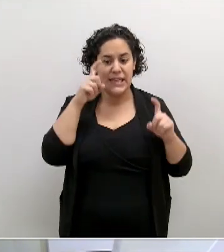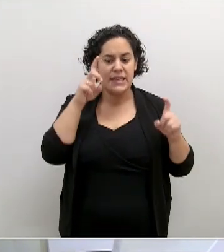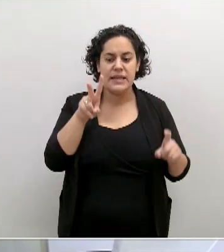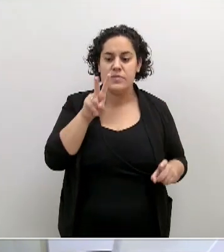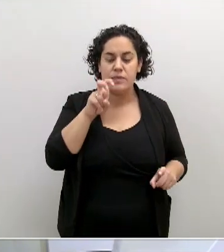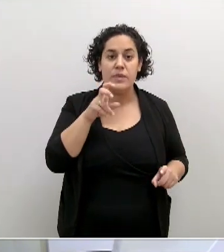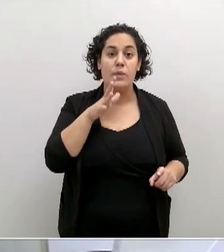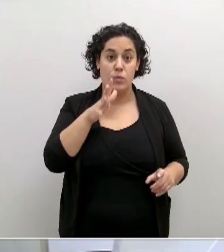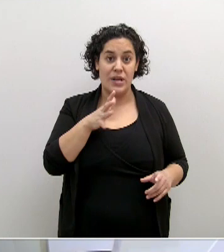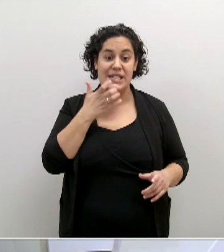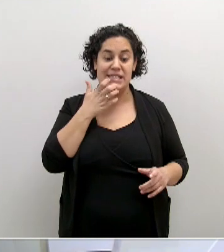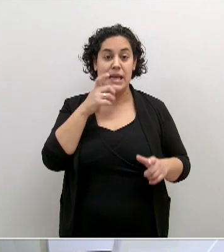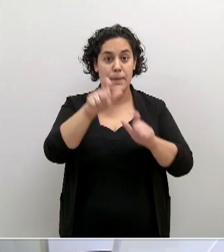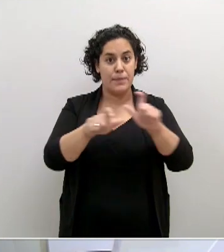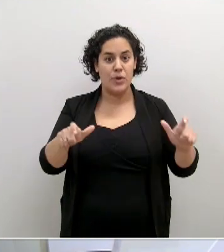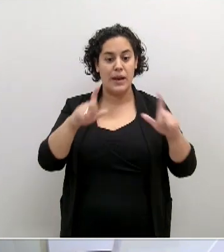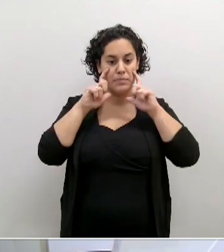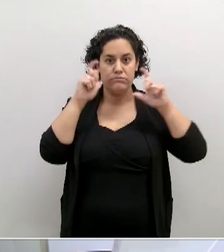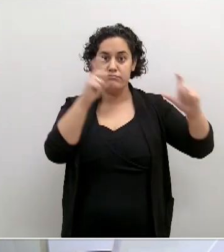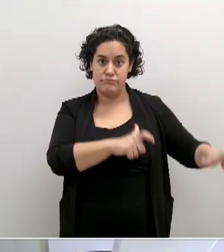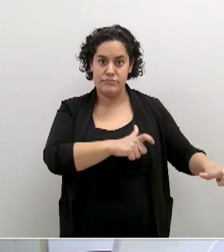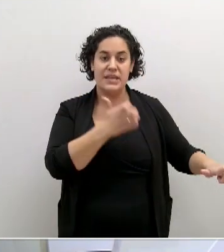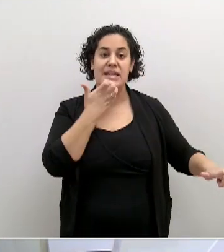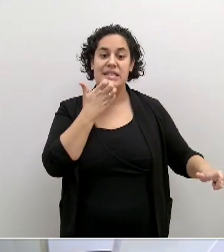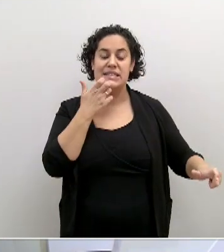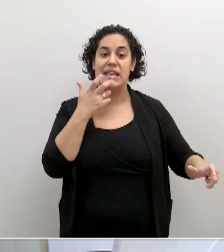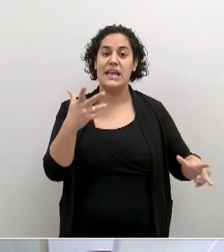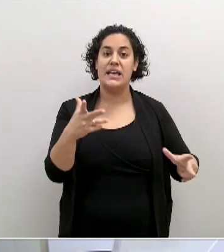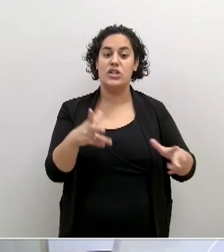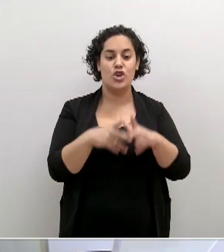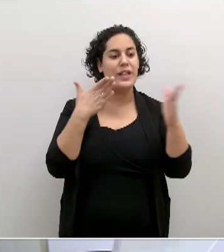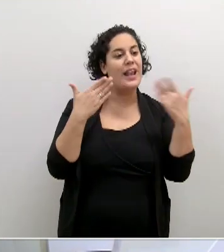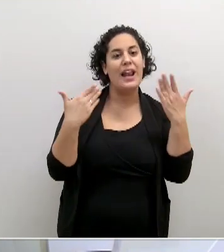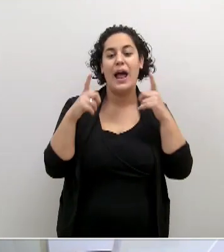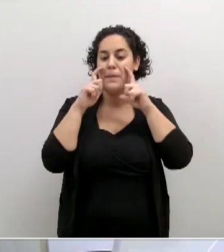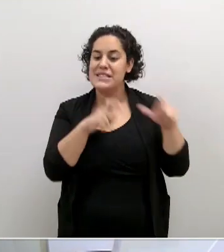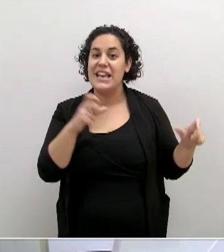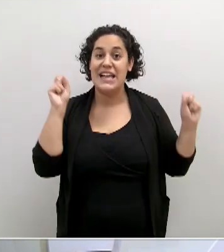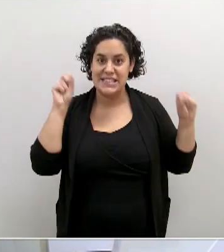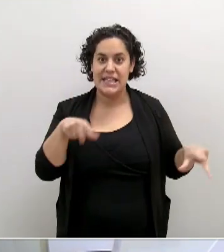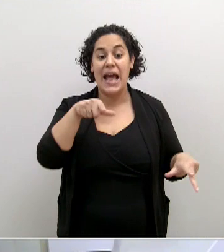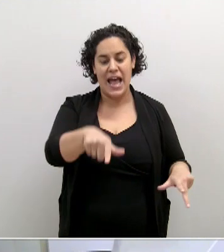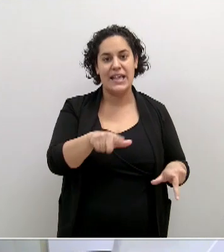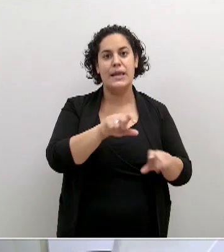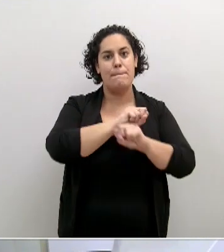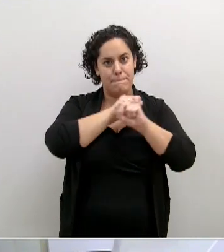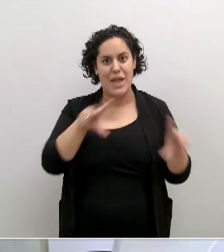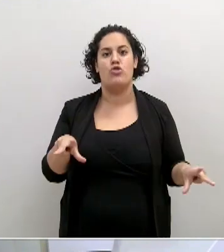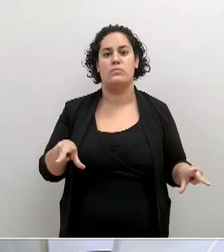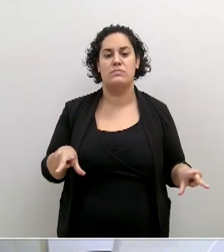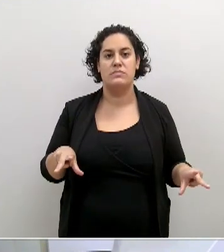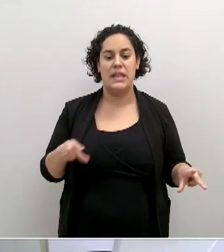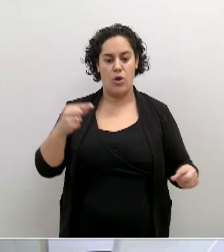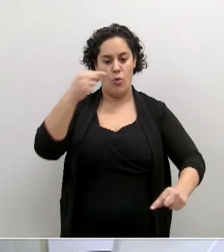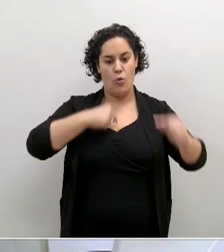la mascarilla y donde hay una interacción social sin mascarilla. Afortunadamente, no hemos